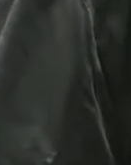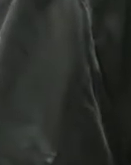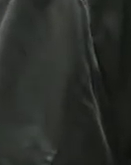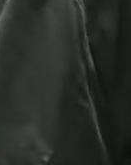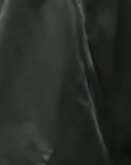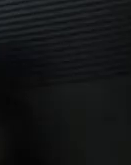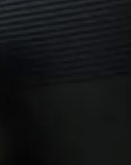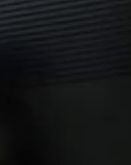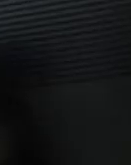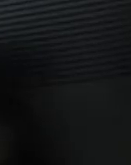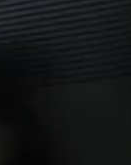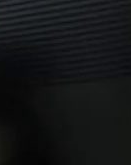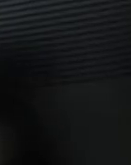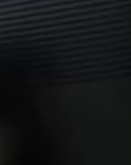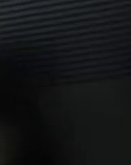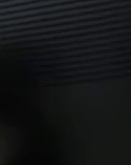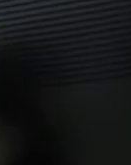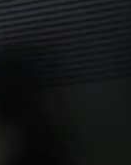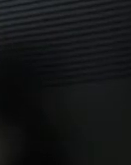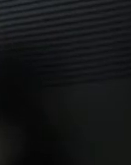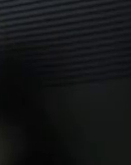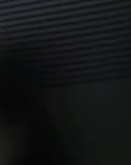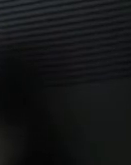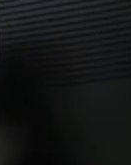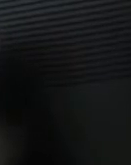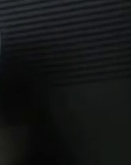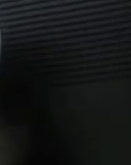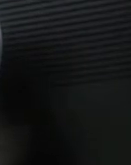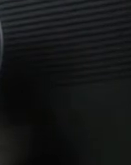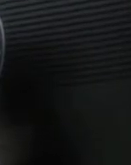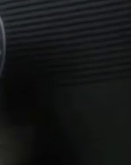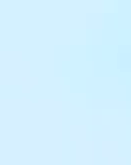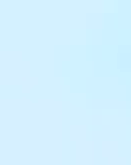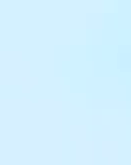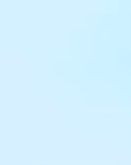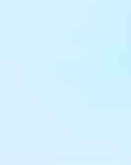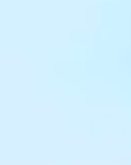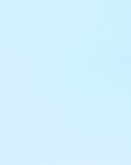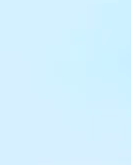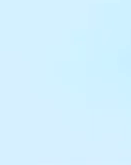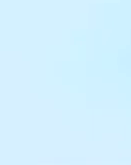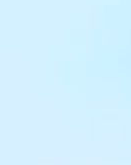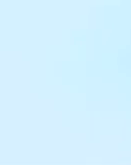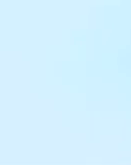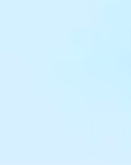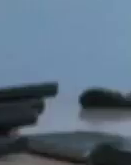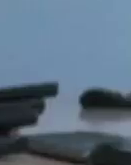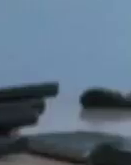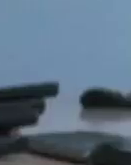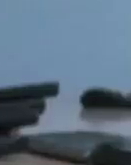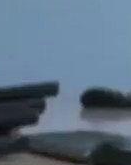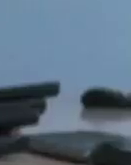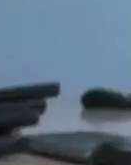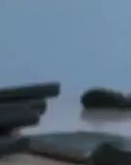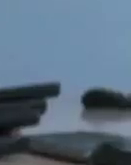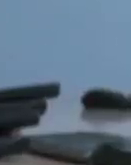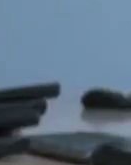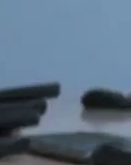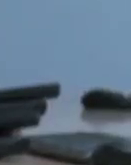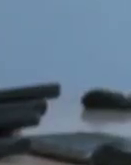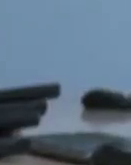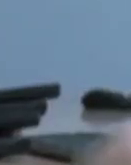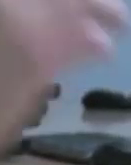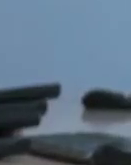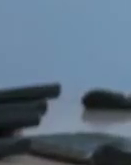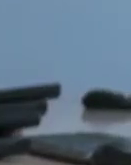que permiten dar una idea, digamos, muy general de cada uno de los procesos. A lo largo de los cuales la persona que toma